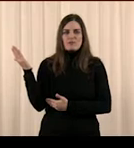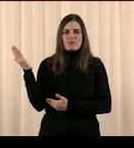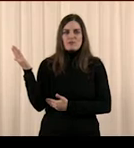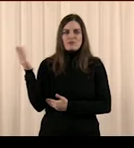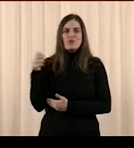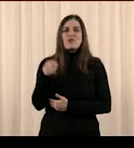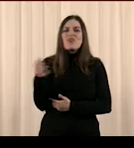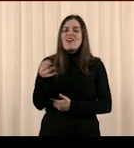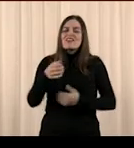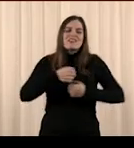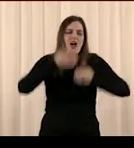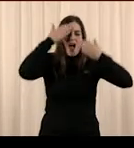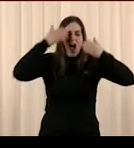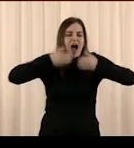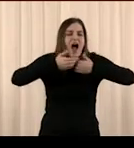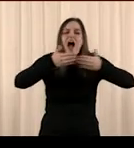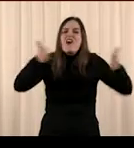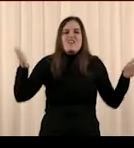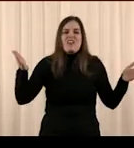Ábrete para comprender tu propio ser.